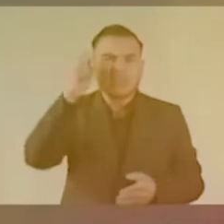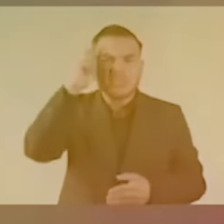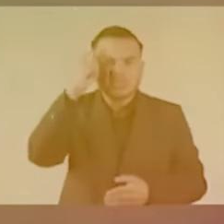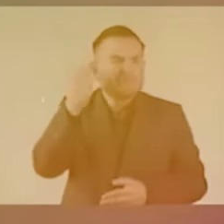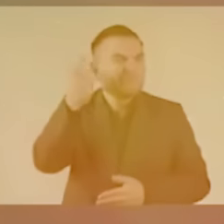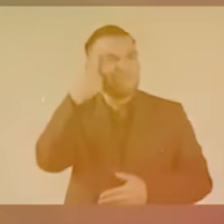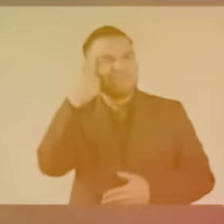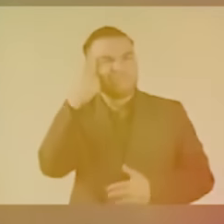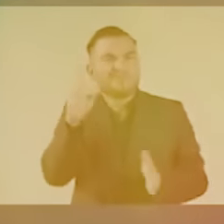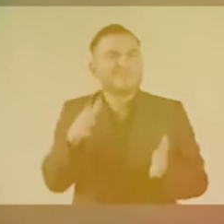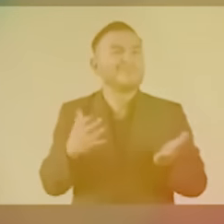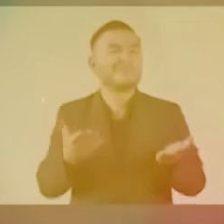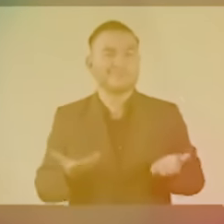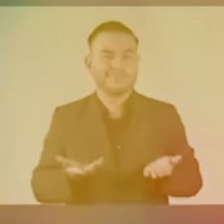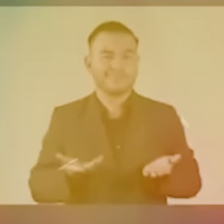persona.